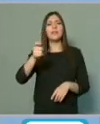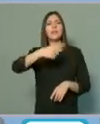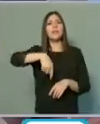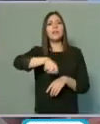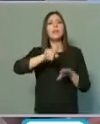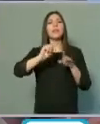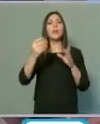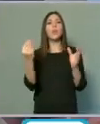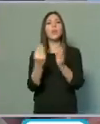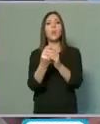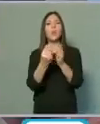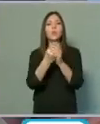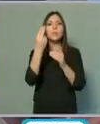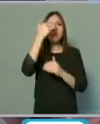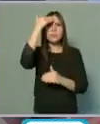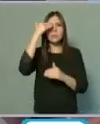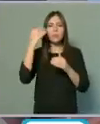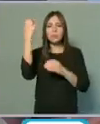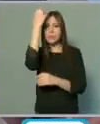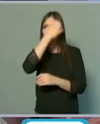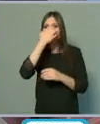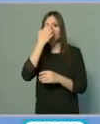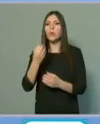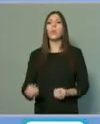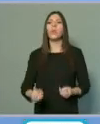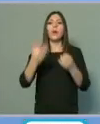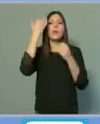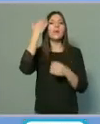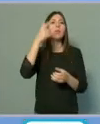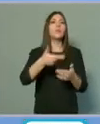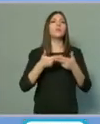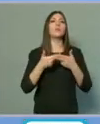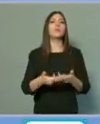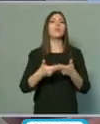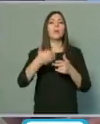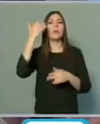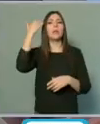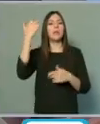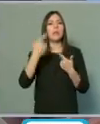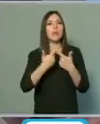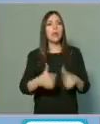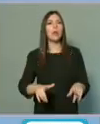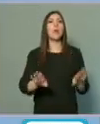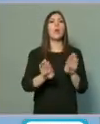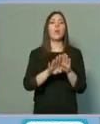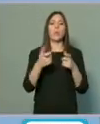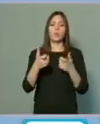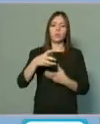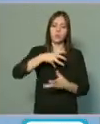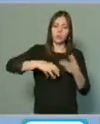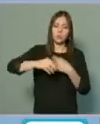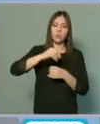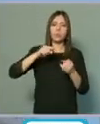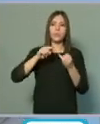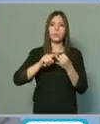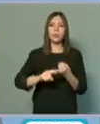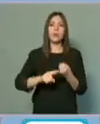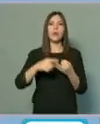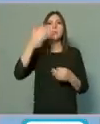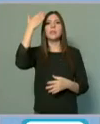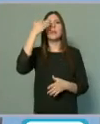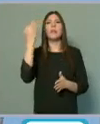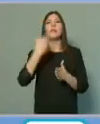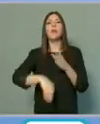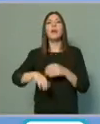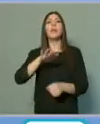sus excedentes. Excedentes de tiempo libre, excedentes a nivel financiero, excedentes de tiempo